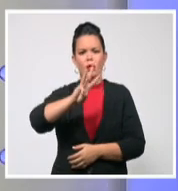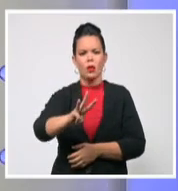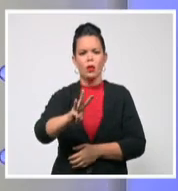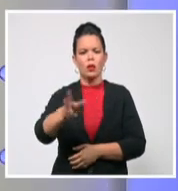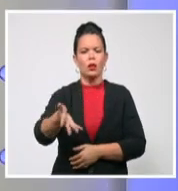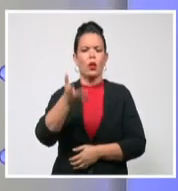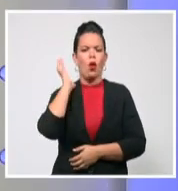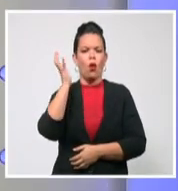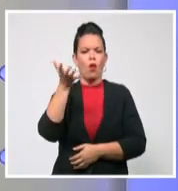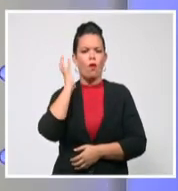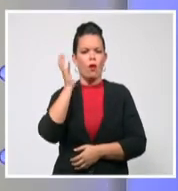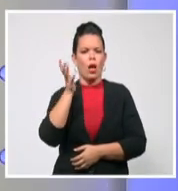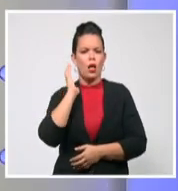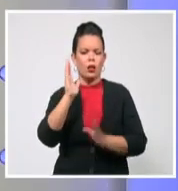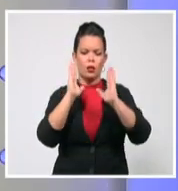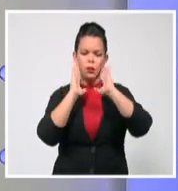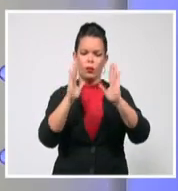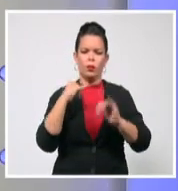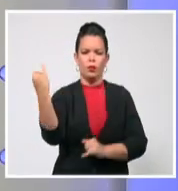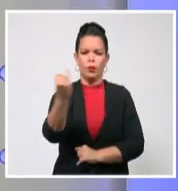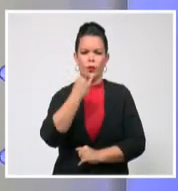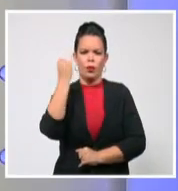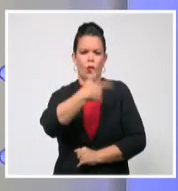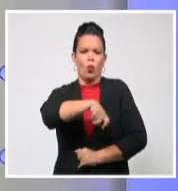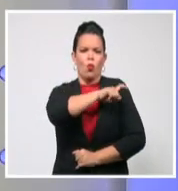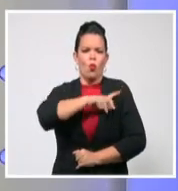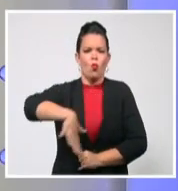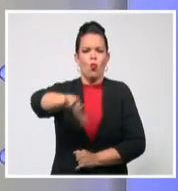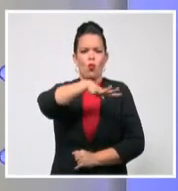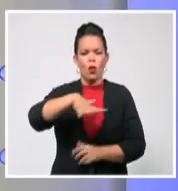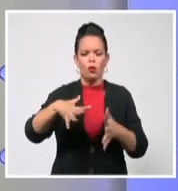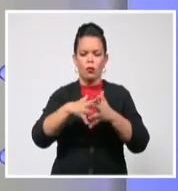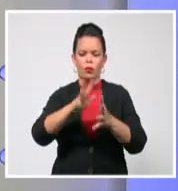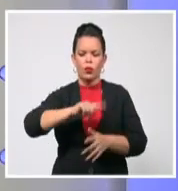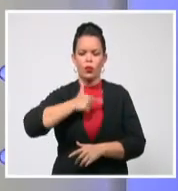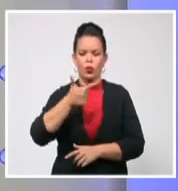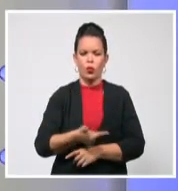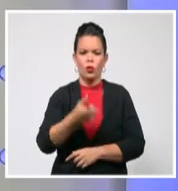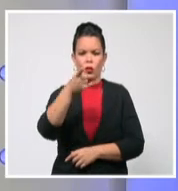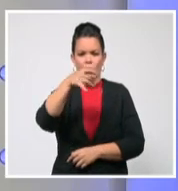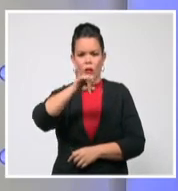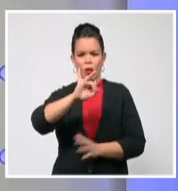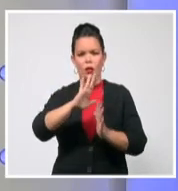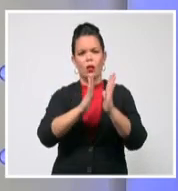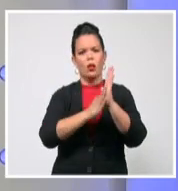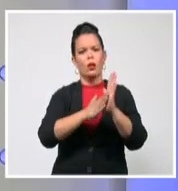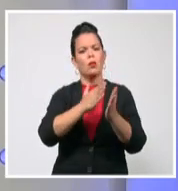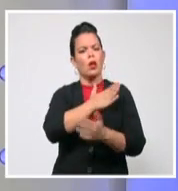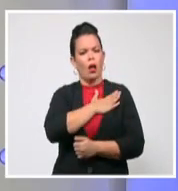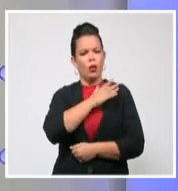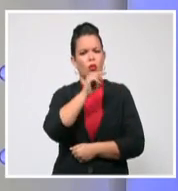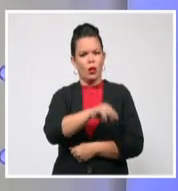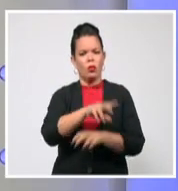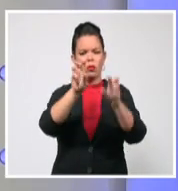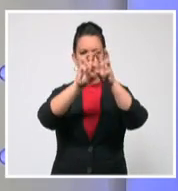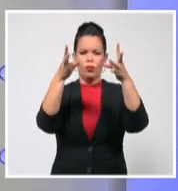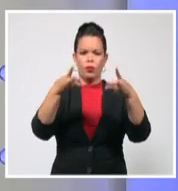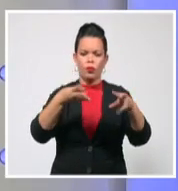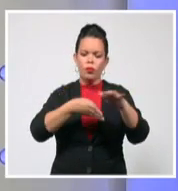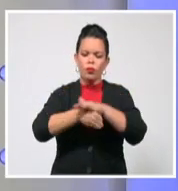de los Pueblos y sus Culturas. La cita inició el pasado 17 de marzo y desde las plataformas digitales, junto a especialistas